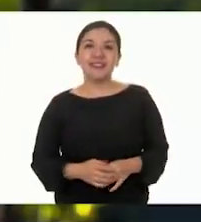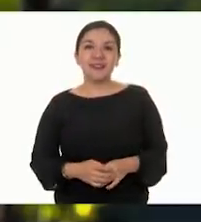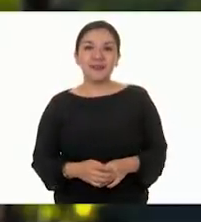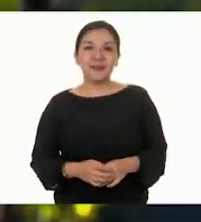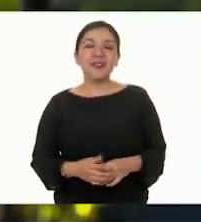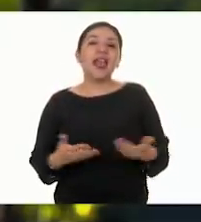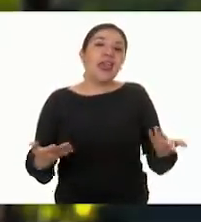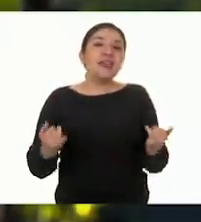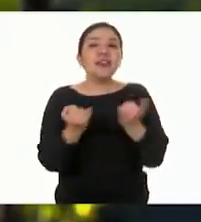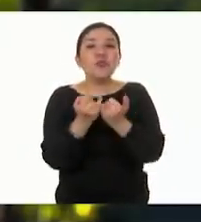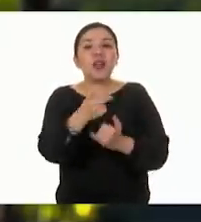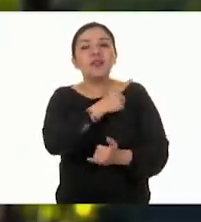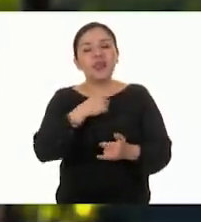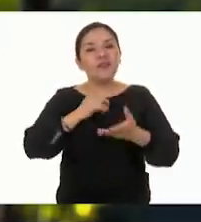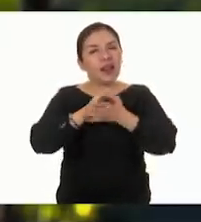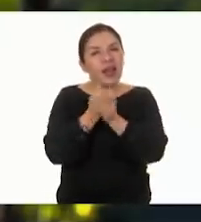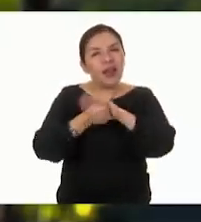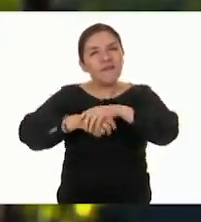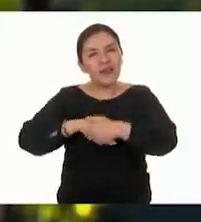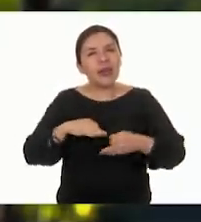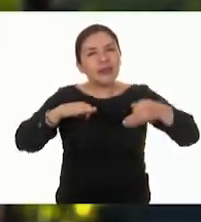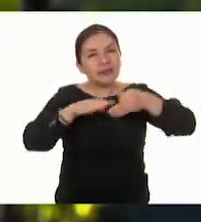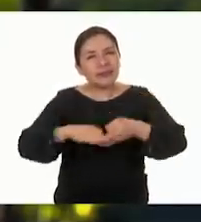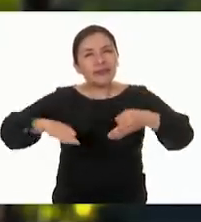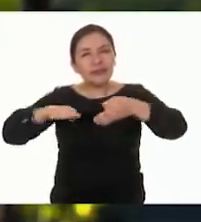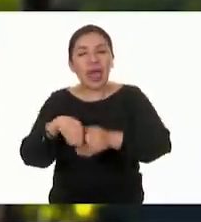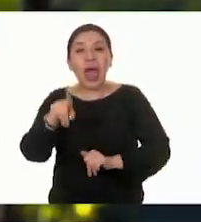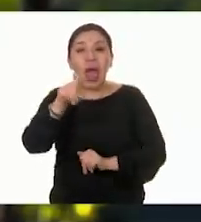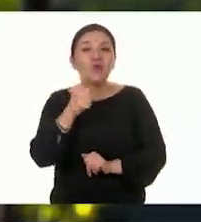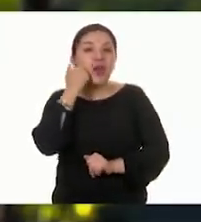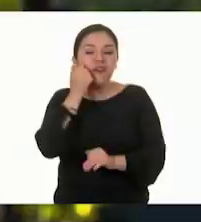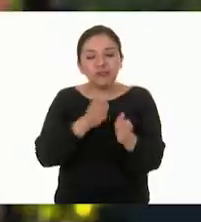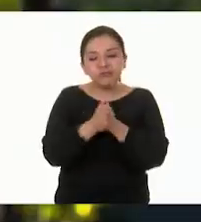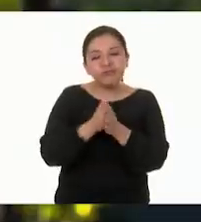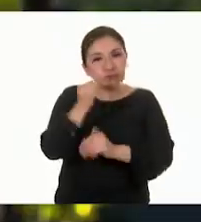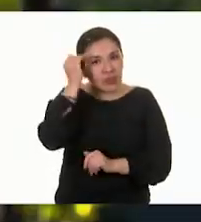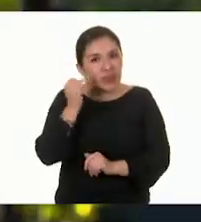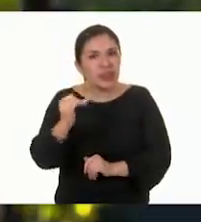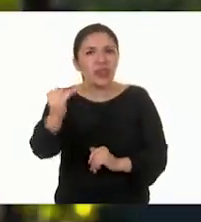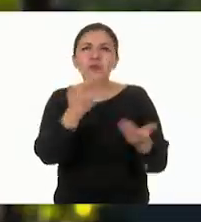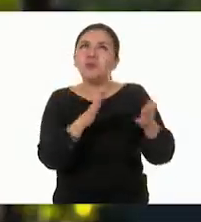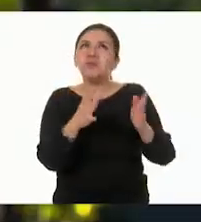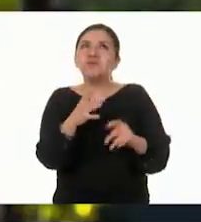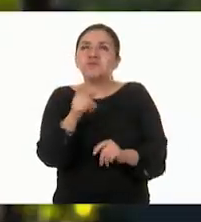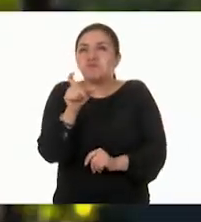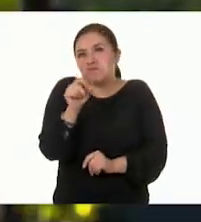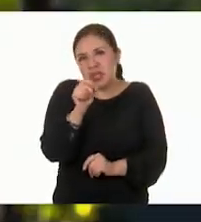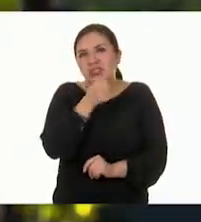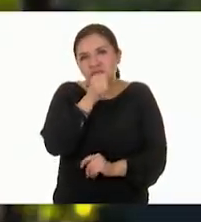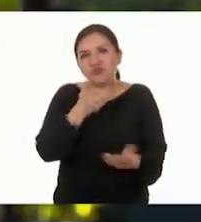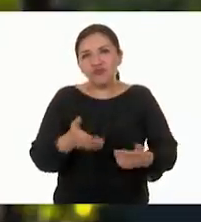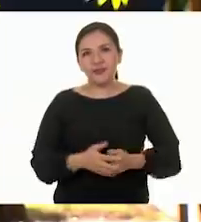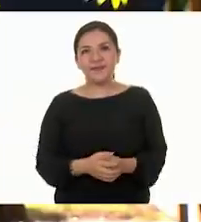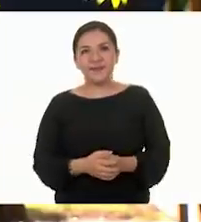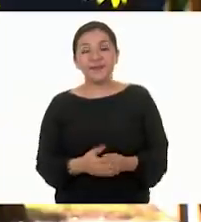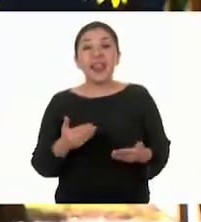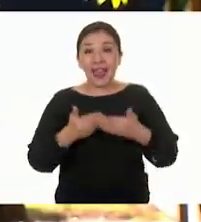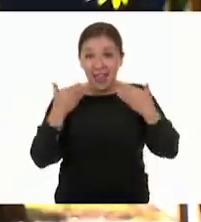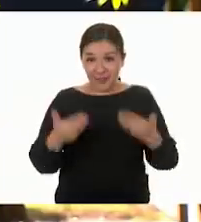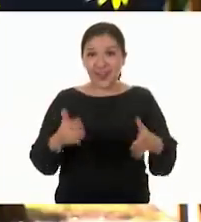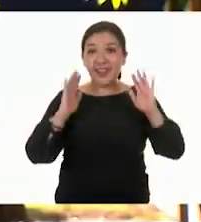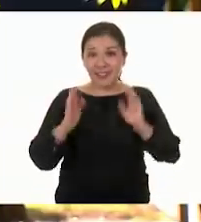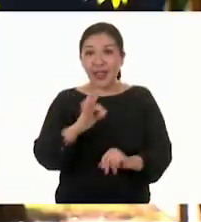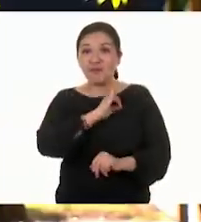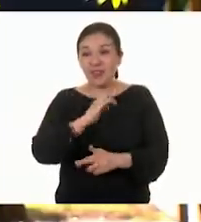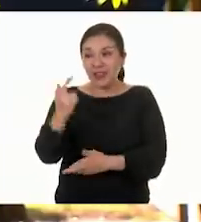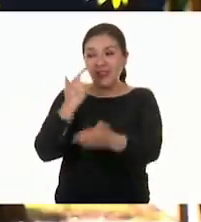cubrebocas. Lava tus manos frecuentemente con agua y con jabón por lo menos durante 20 segundos. Ahora